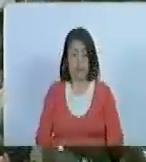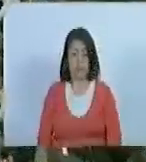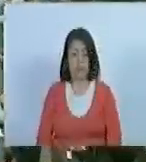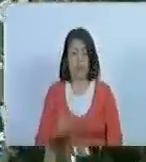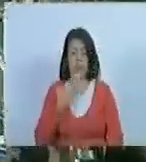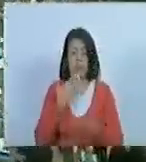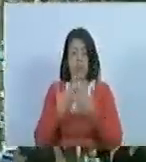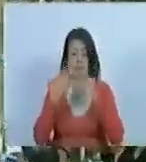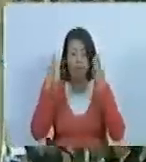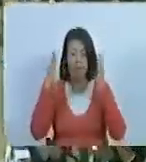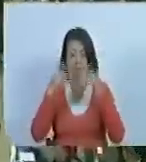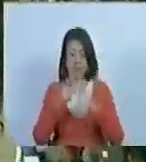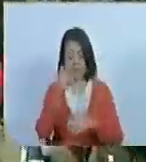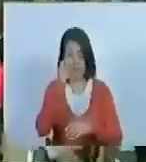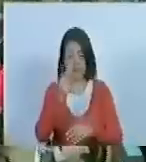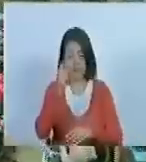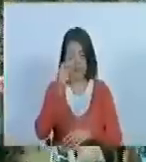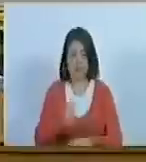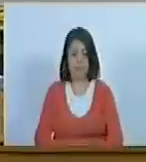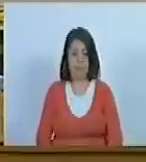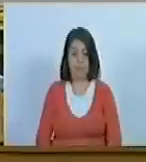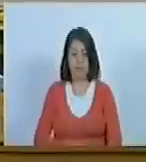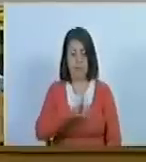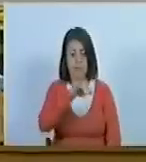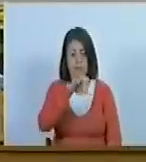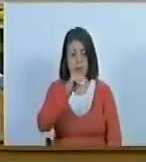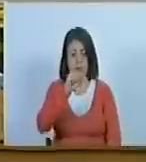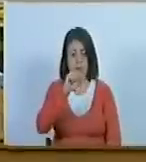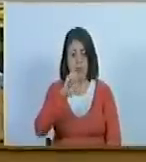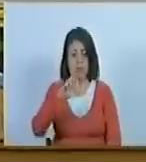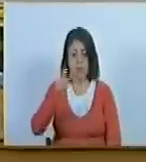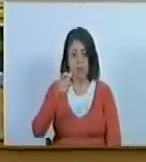Gracias, diputada. Dejo el derecho de palabra al diputado José Gregorio Correa.